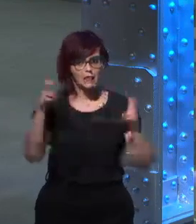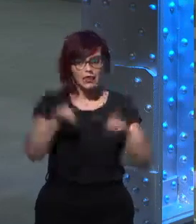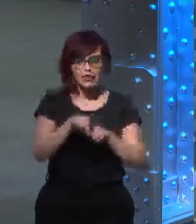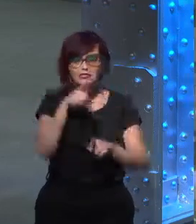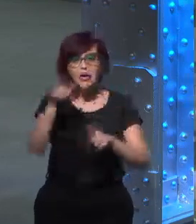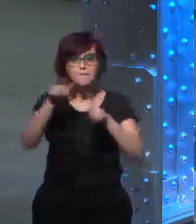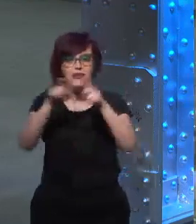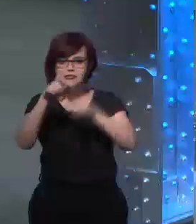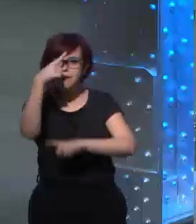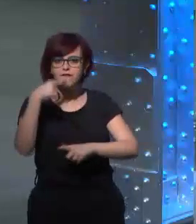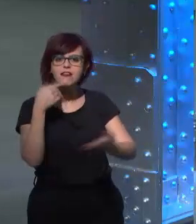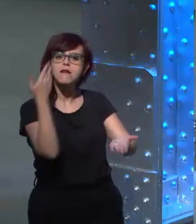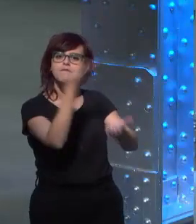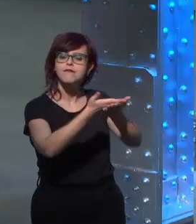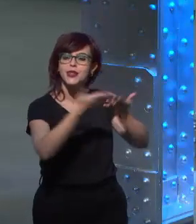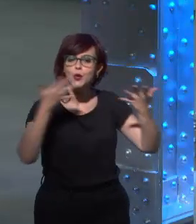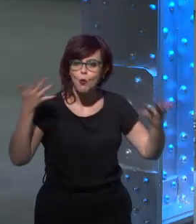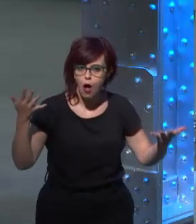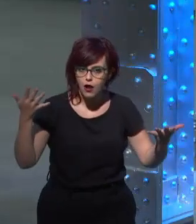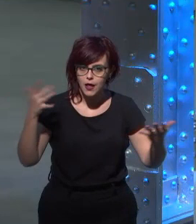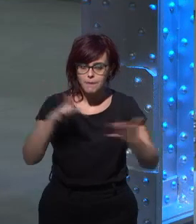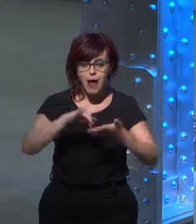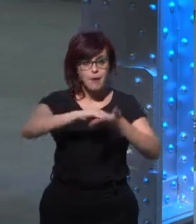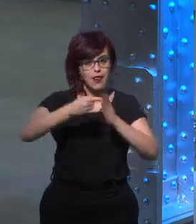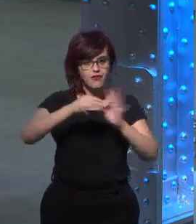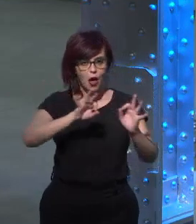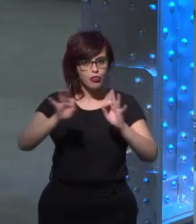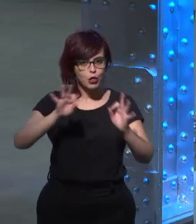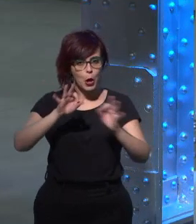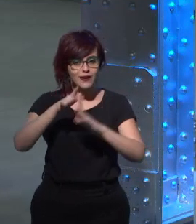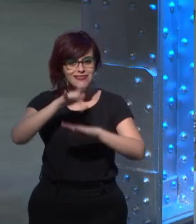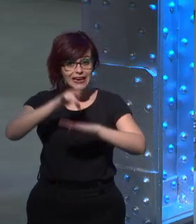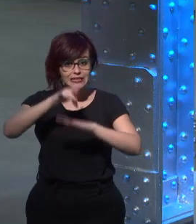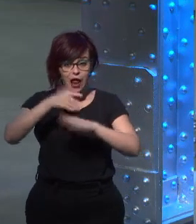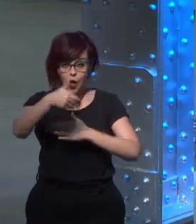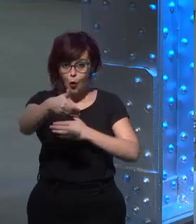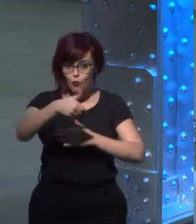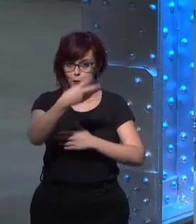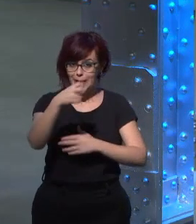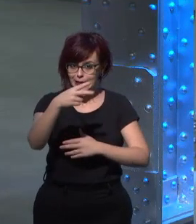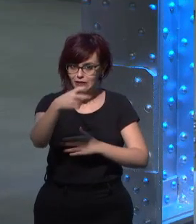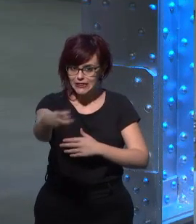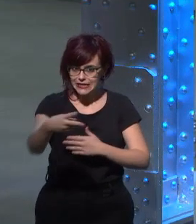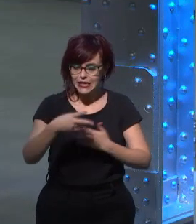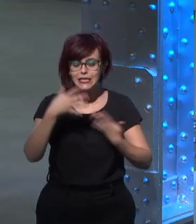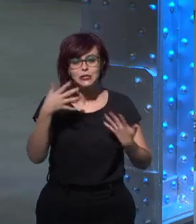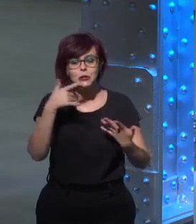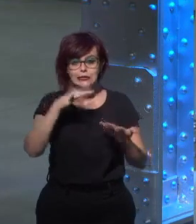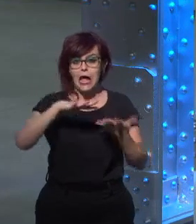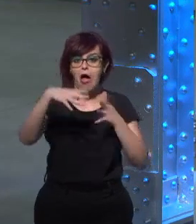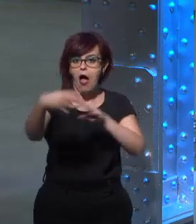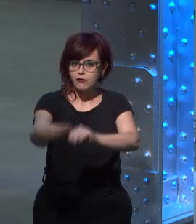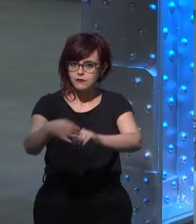demandando las empresas, cómo se va a desarrollar la planificación digital de aquí a 2020 y cómo impactan las